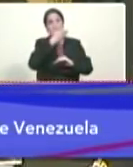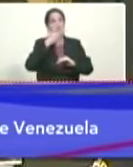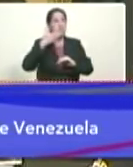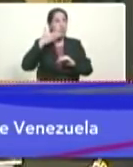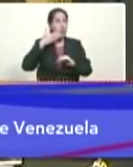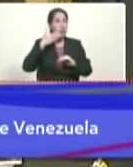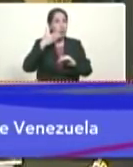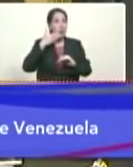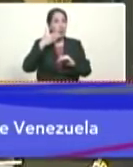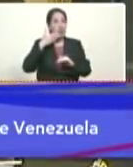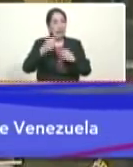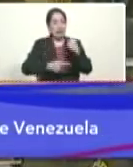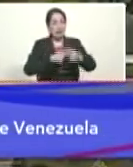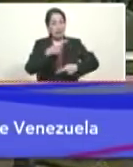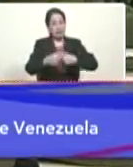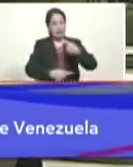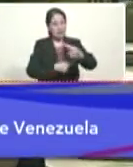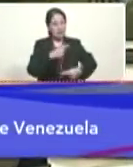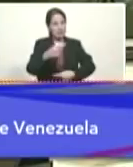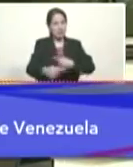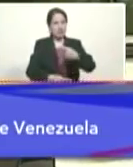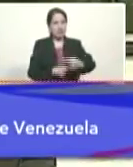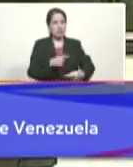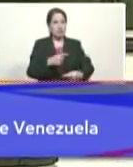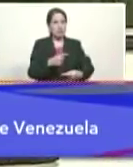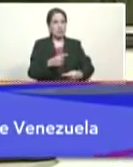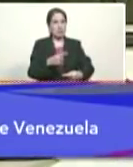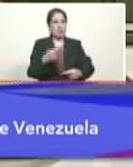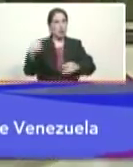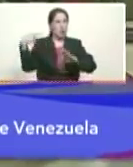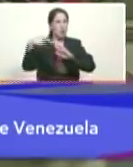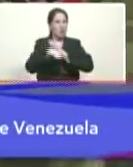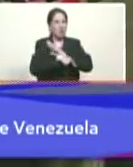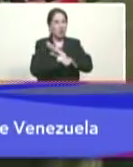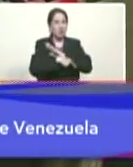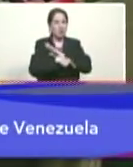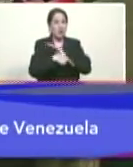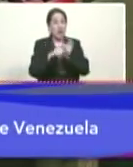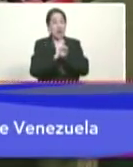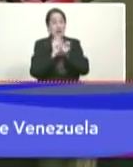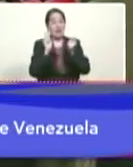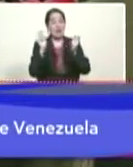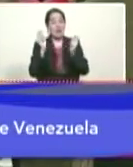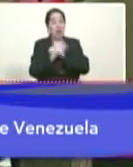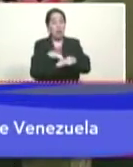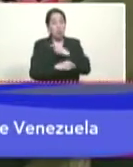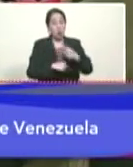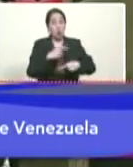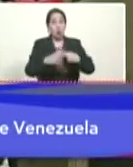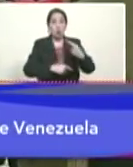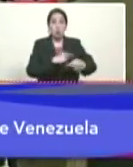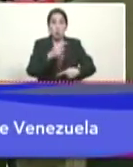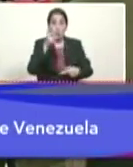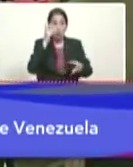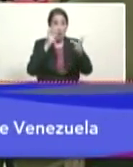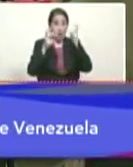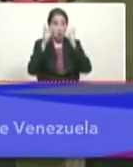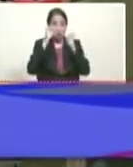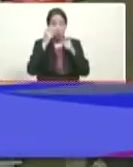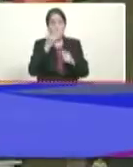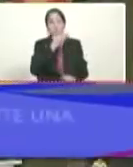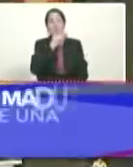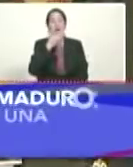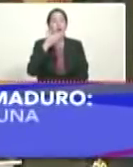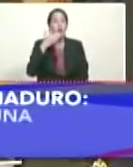cada día que pase profundizar cambios cada día que pase escuchen mejorar